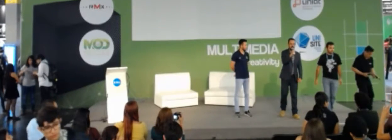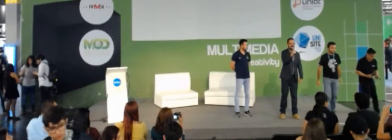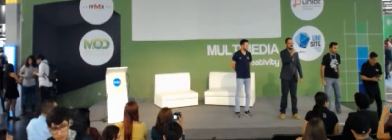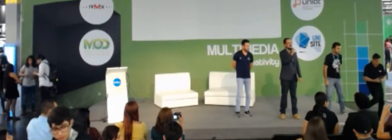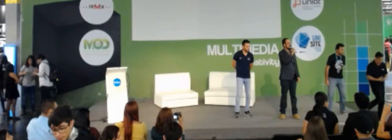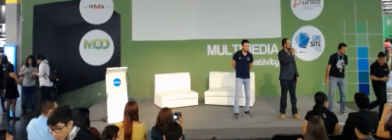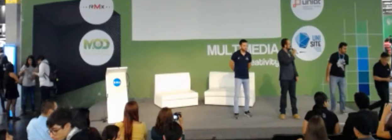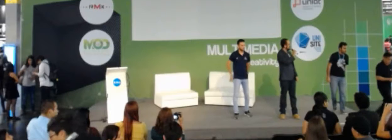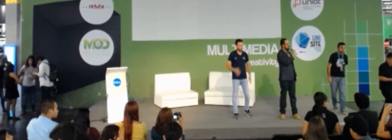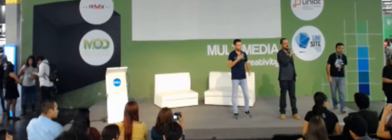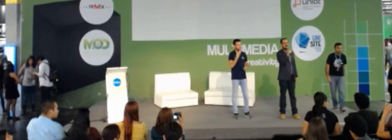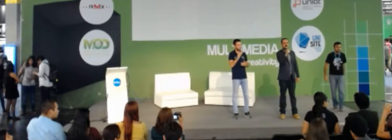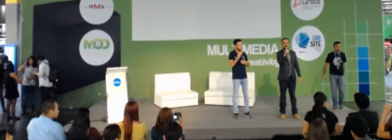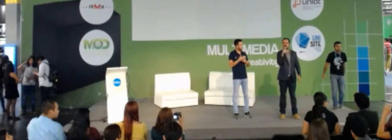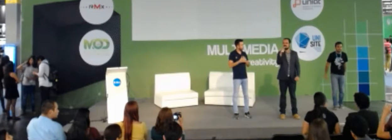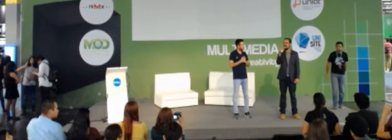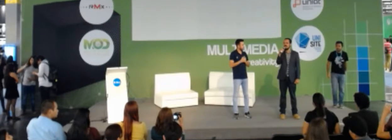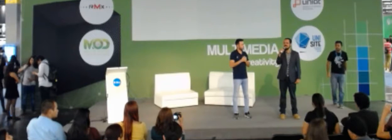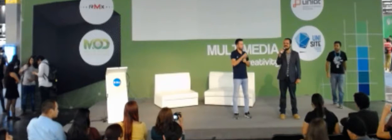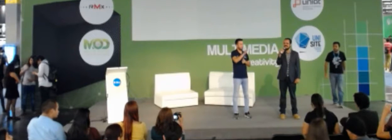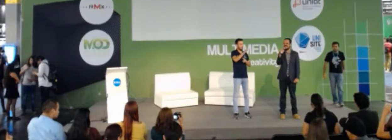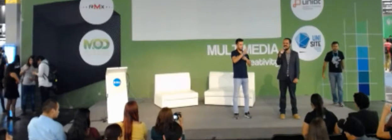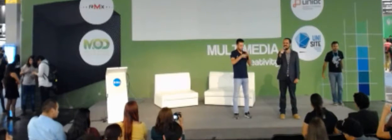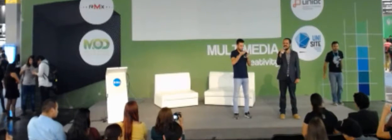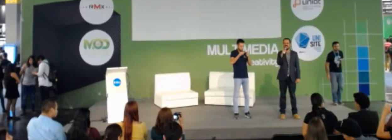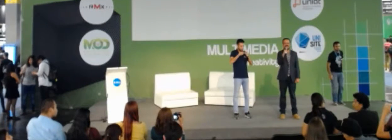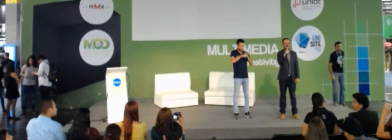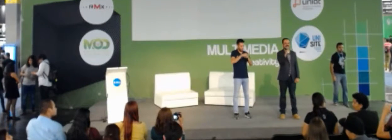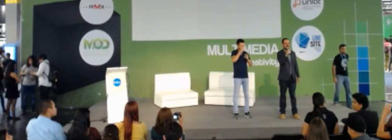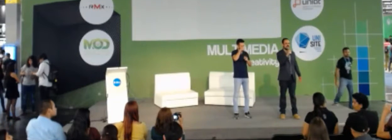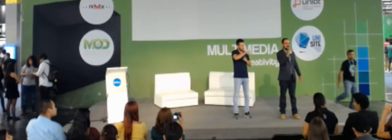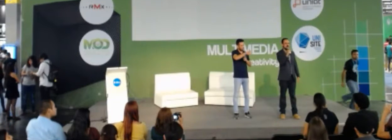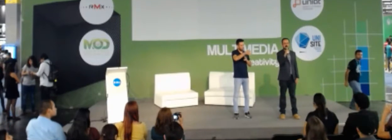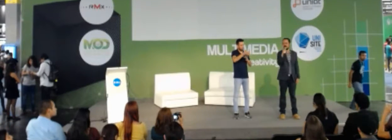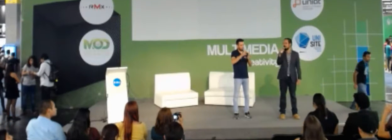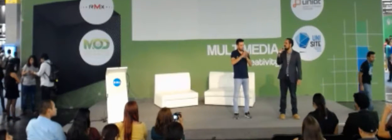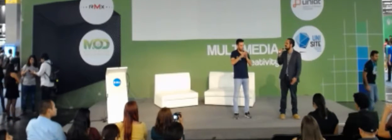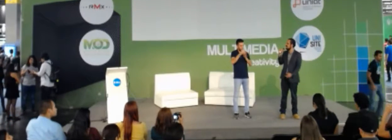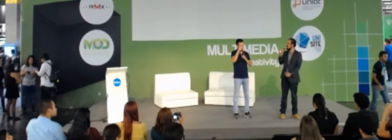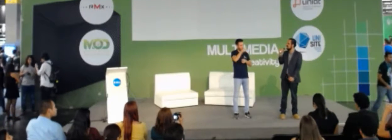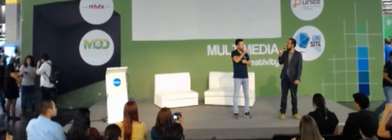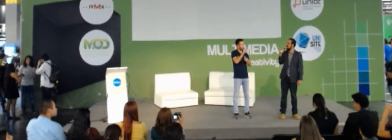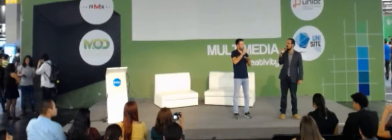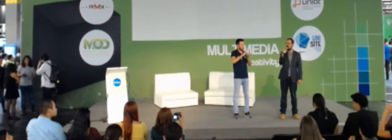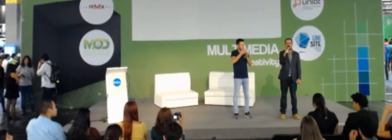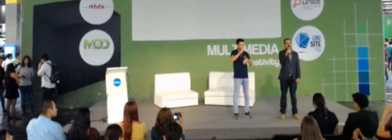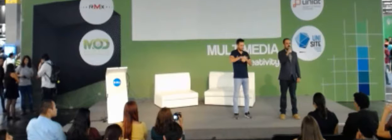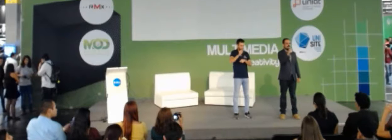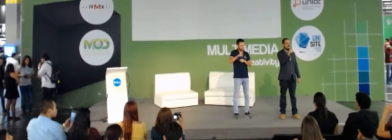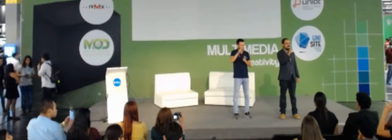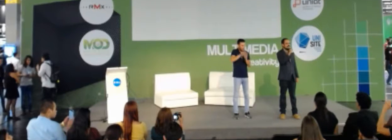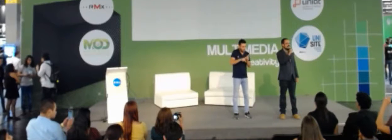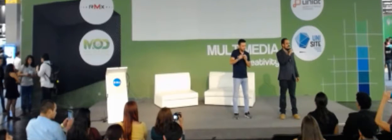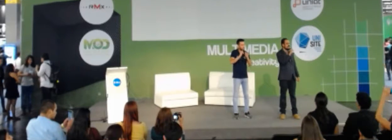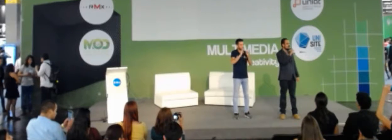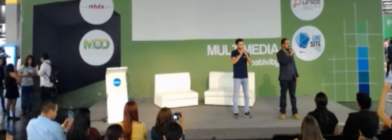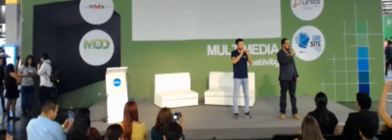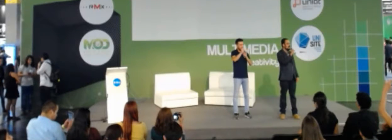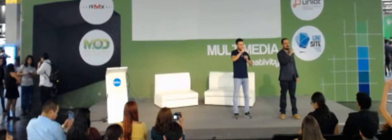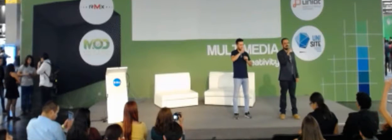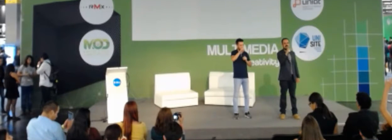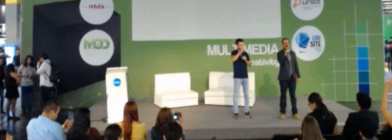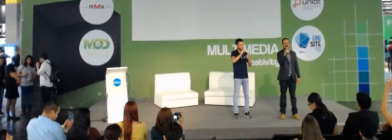Muy bien. Vamos a iniciar esta charla. Agradezco mucho el apoyo, insisto, del maestro Abel Díaz de Sandy. Él es